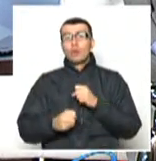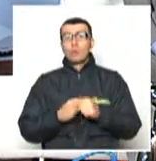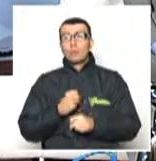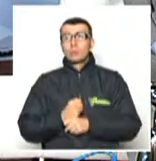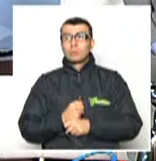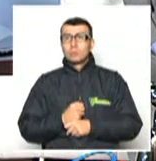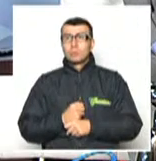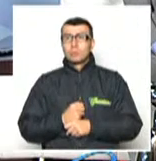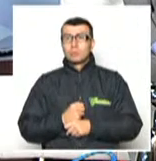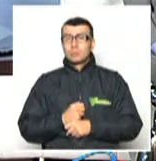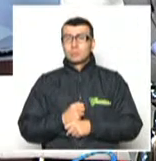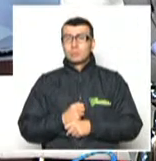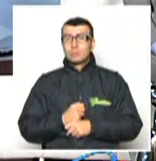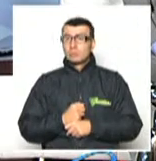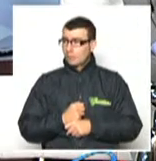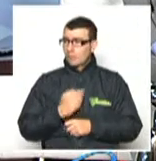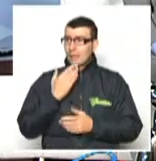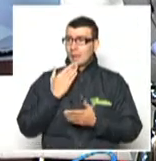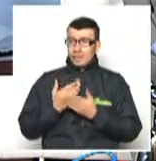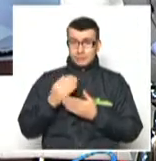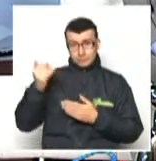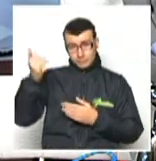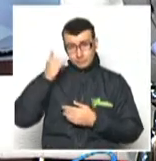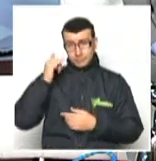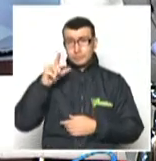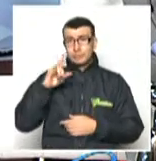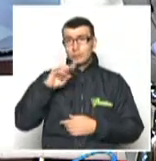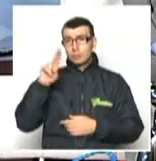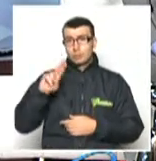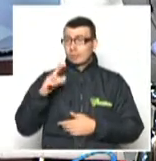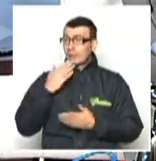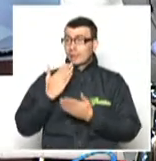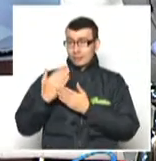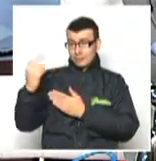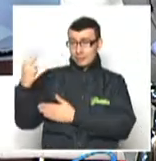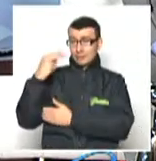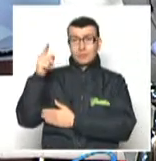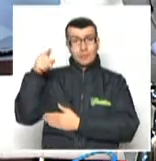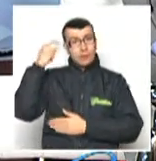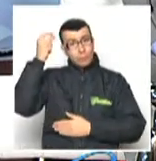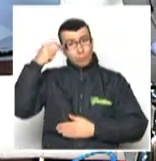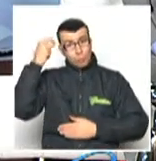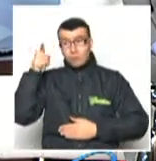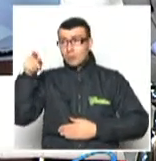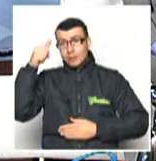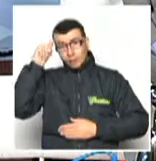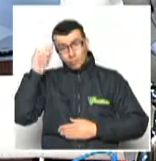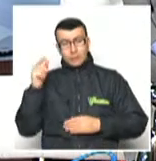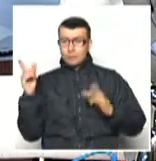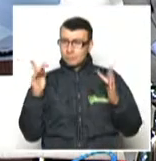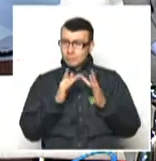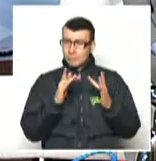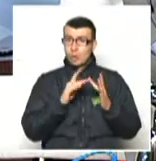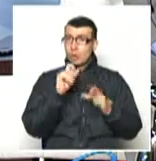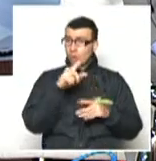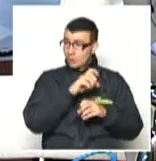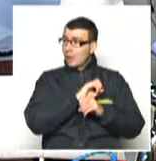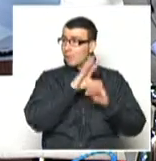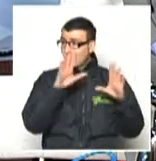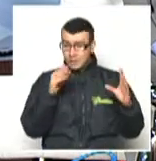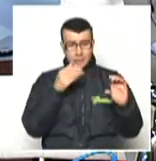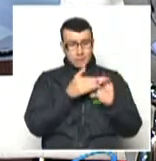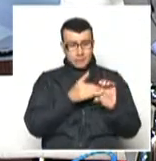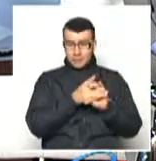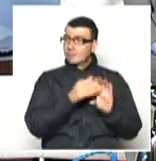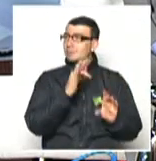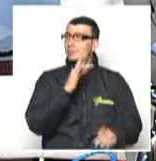No, perfecto, ya. Muchas gracias, Luz, y gracias en Buga por la sintonía. Recuerden que en Telepacífico nos pueden ver también a las 11 de la mañana a